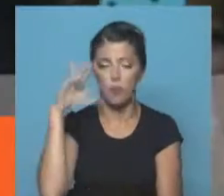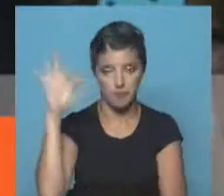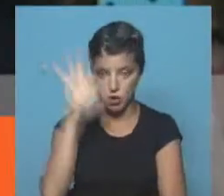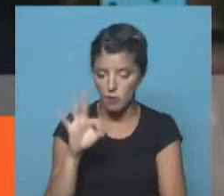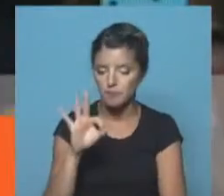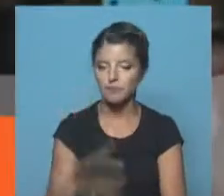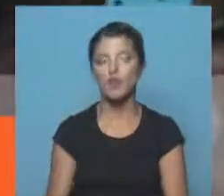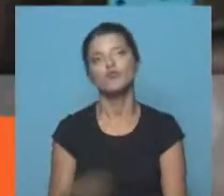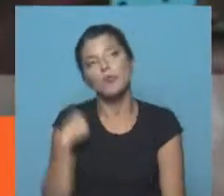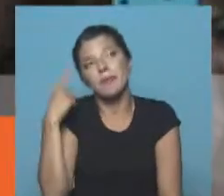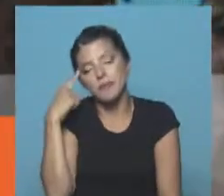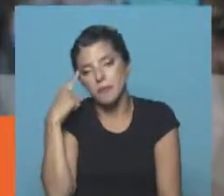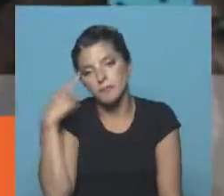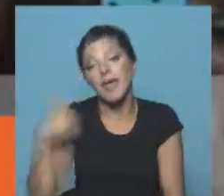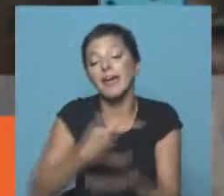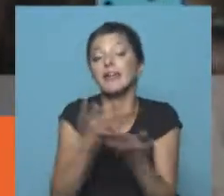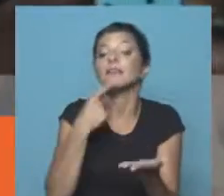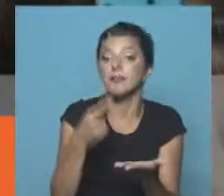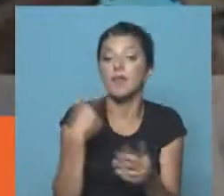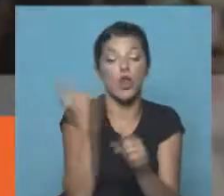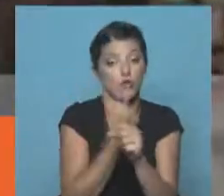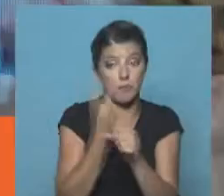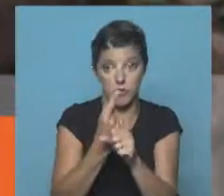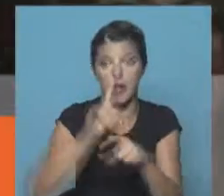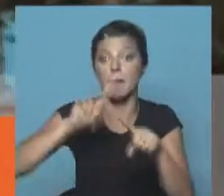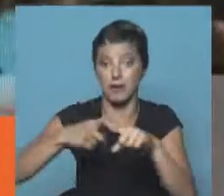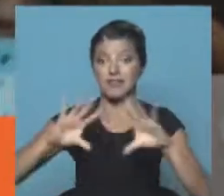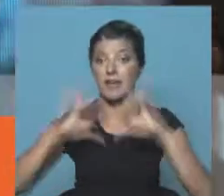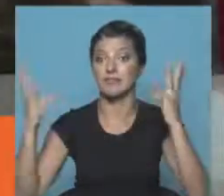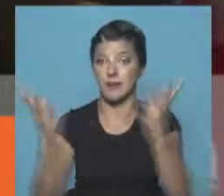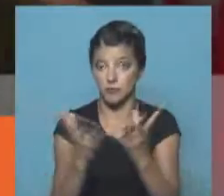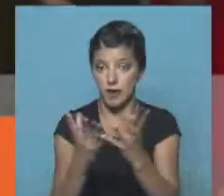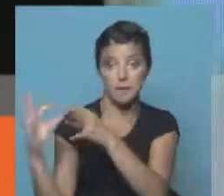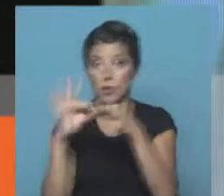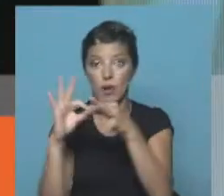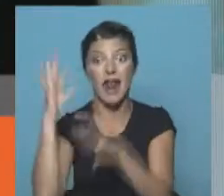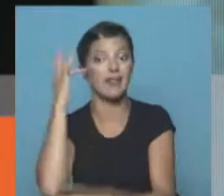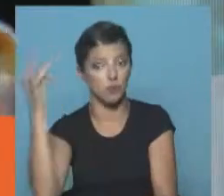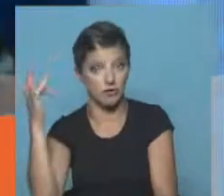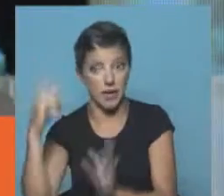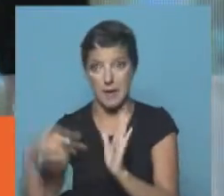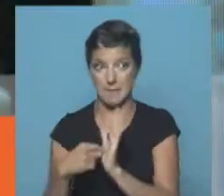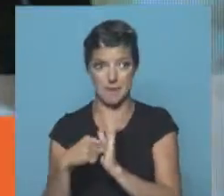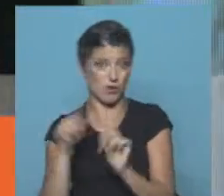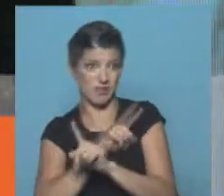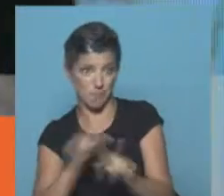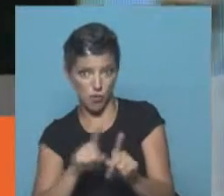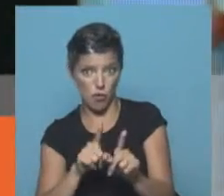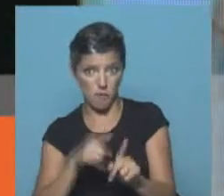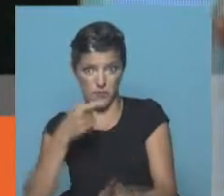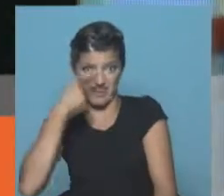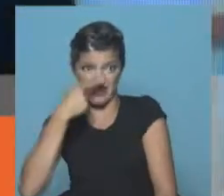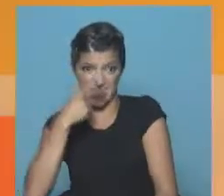de que en general uno dice, bueno, no se puede manejar la política exterior por cuestiones ideológicas, pero tampoco se puede manejar por cuestiones de